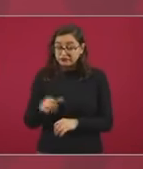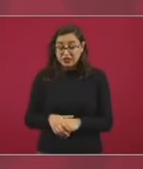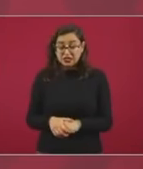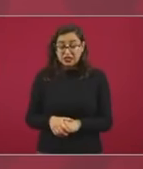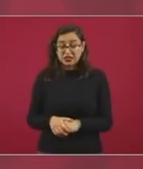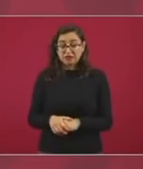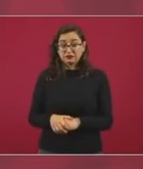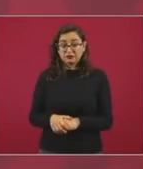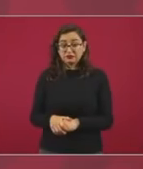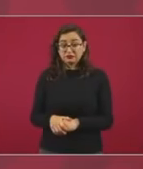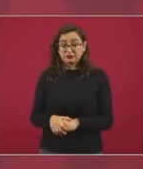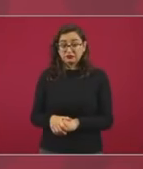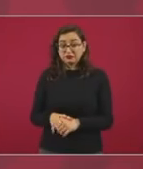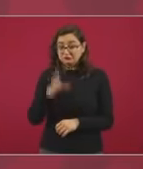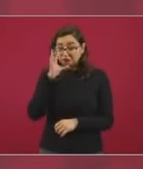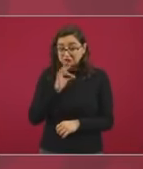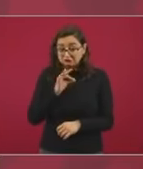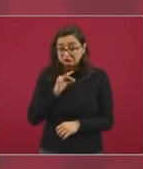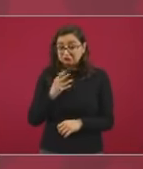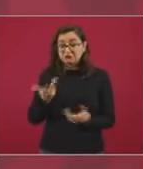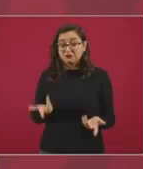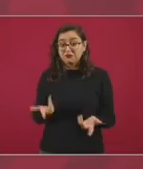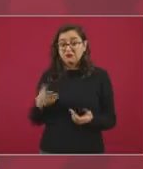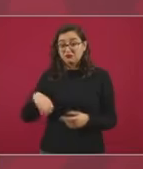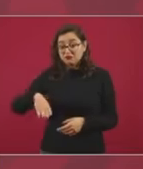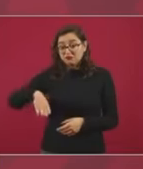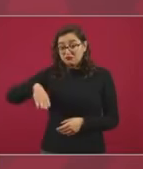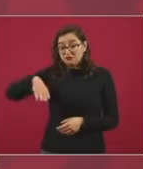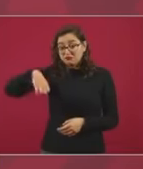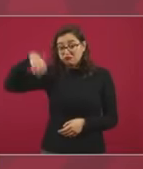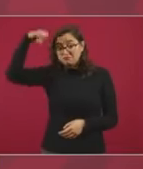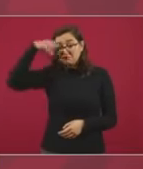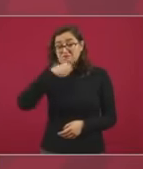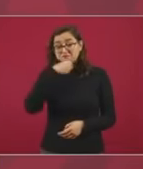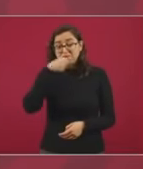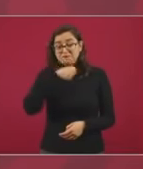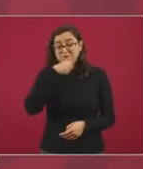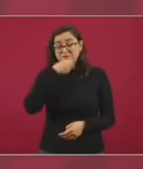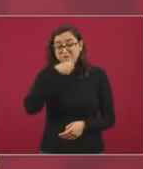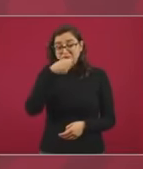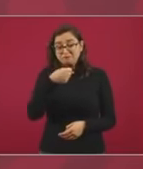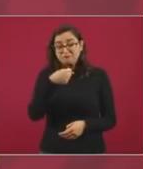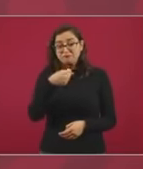o no les alcanzó, llegan a edad